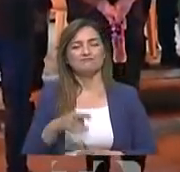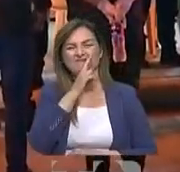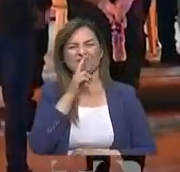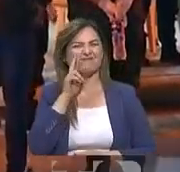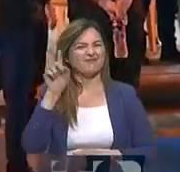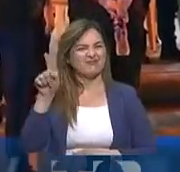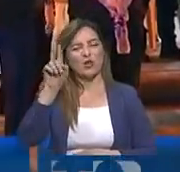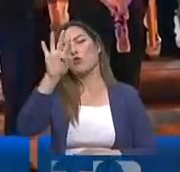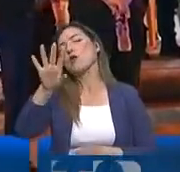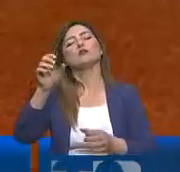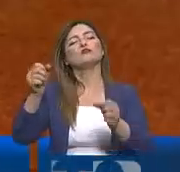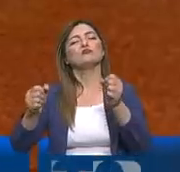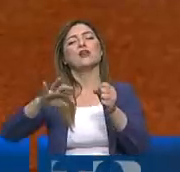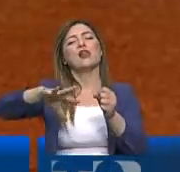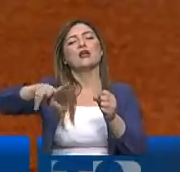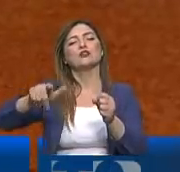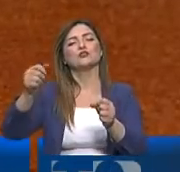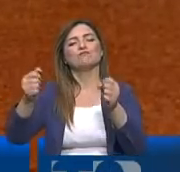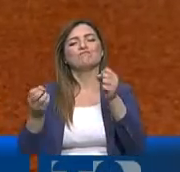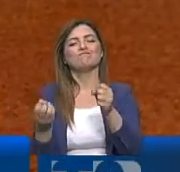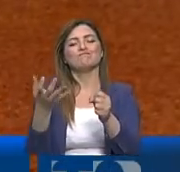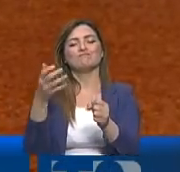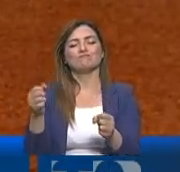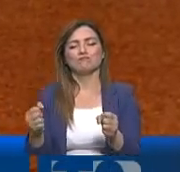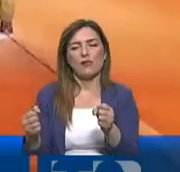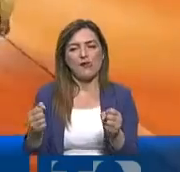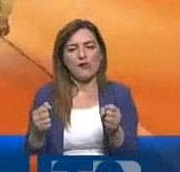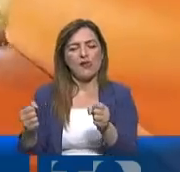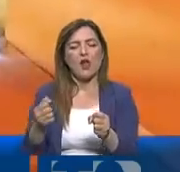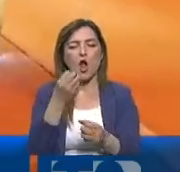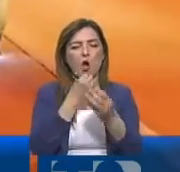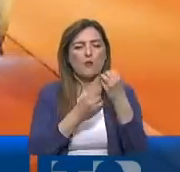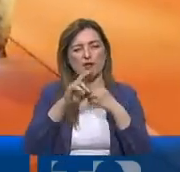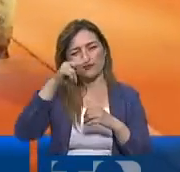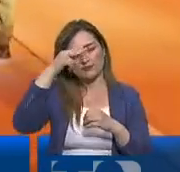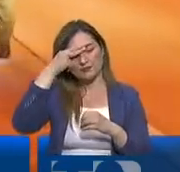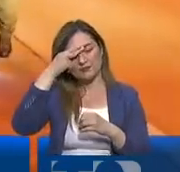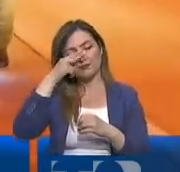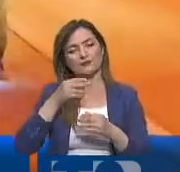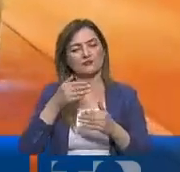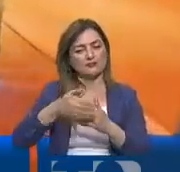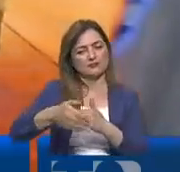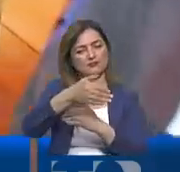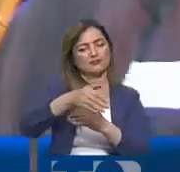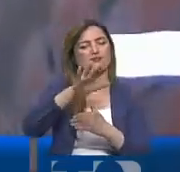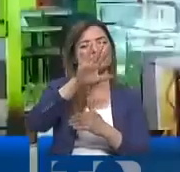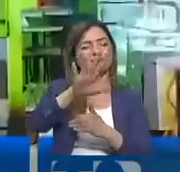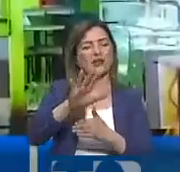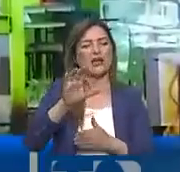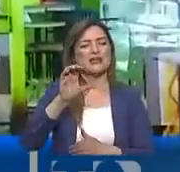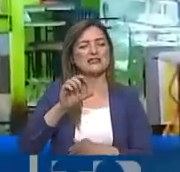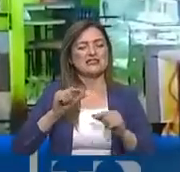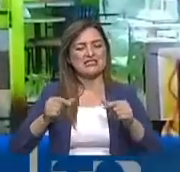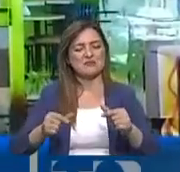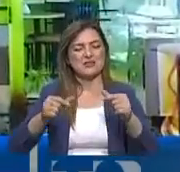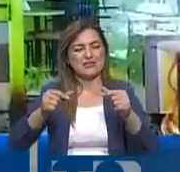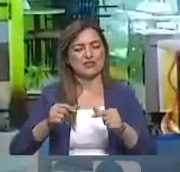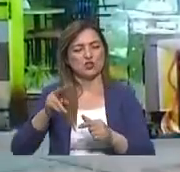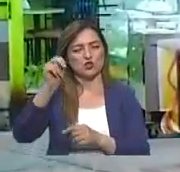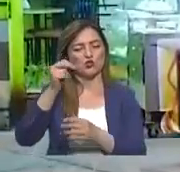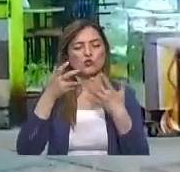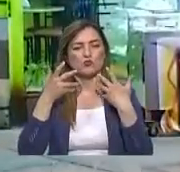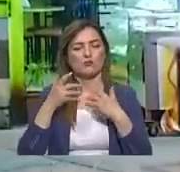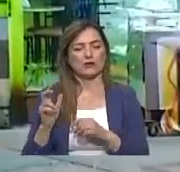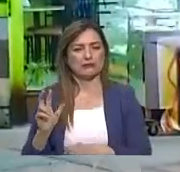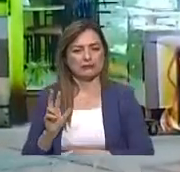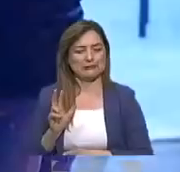en un vehículo blanco al establecimiento donde venden comida árabe, ubicado en la quinta etapa de Samanes, norte de Guayaquil. Tres de los sujetos se acercaron a